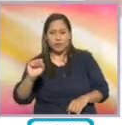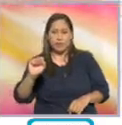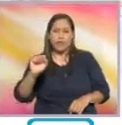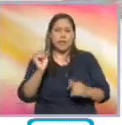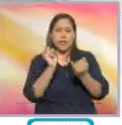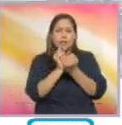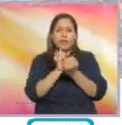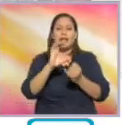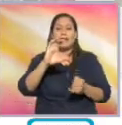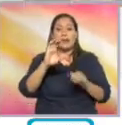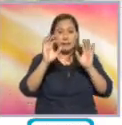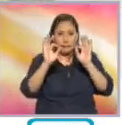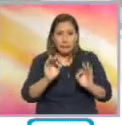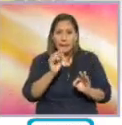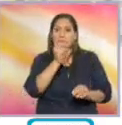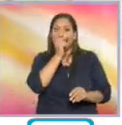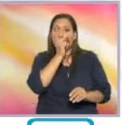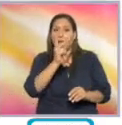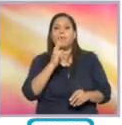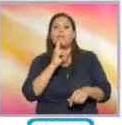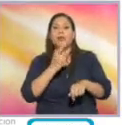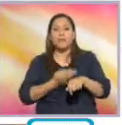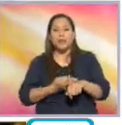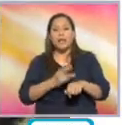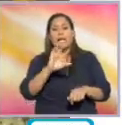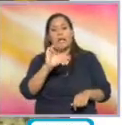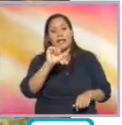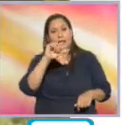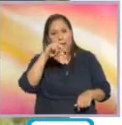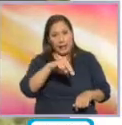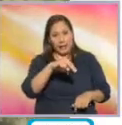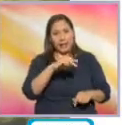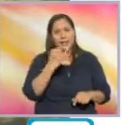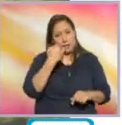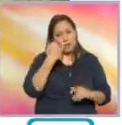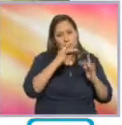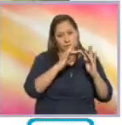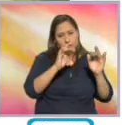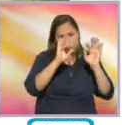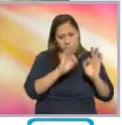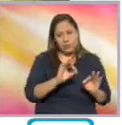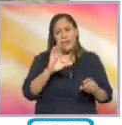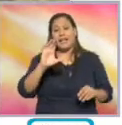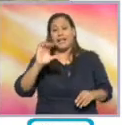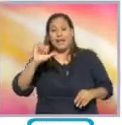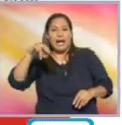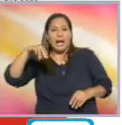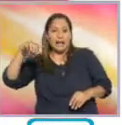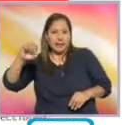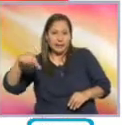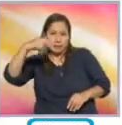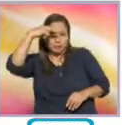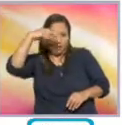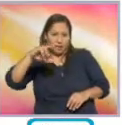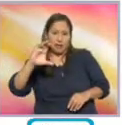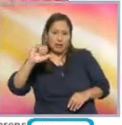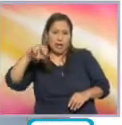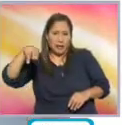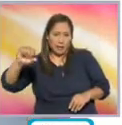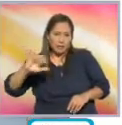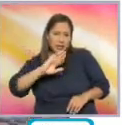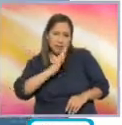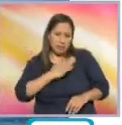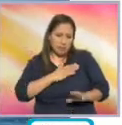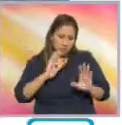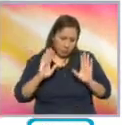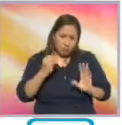la pronunciación es Cannes siempre. Cannes. ¿Cannes en francés? En francés, sí, o sea, Cannes. si Cannes, lo dices en español, a lo mejor dirías Cannes, Cannes. puedes decir en español, sí, Pero bueno, se